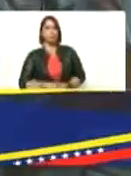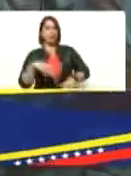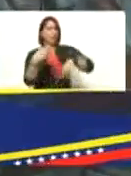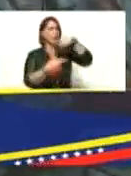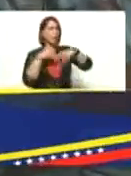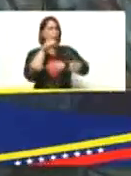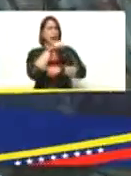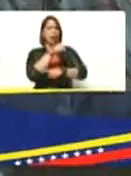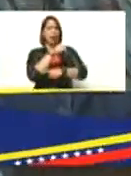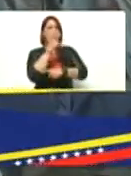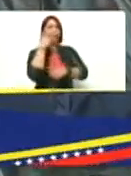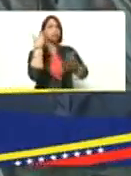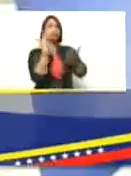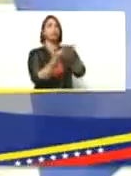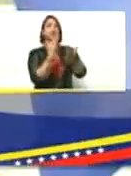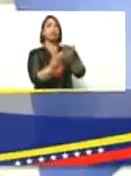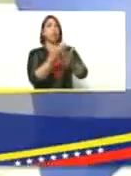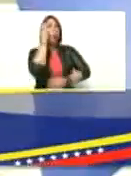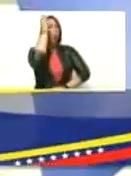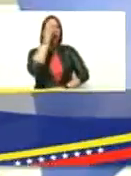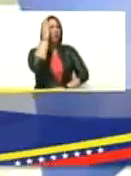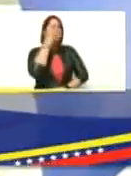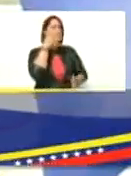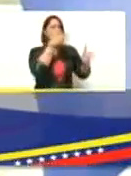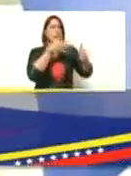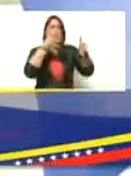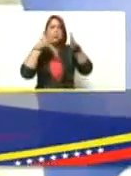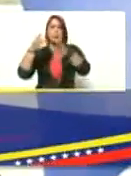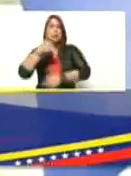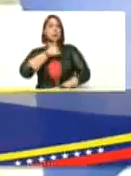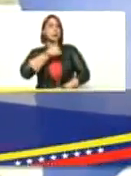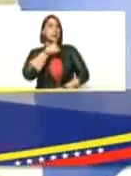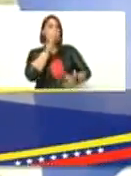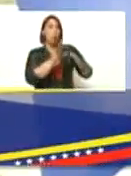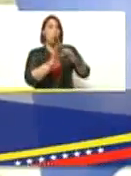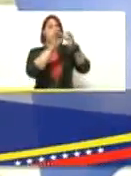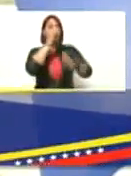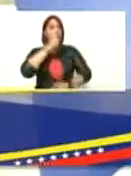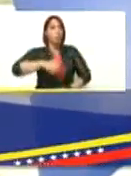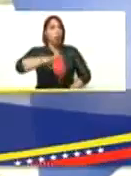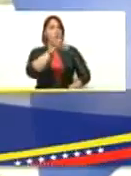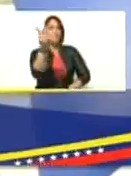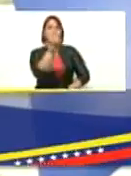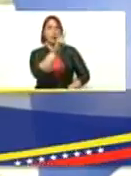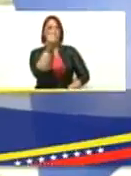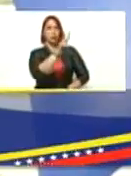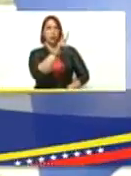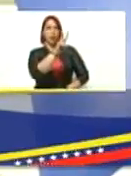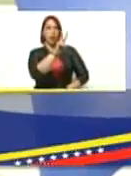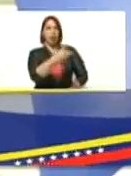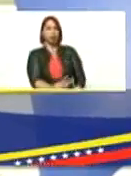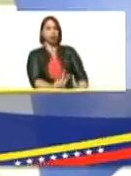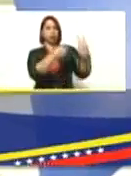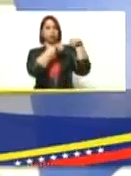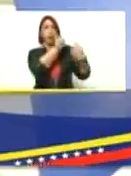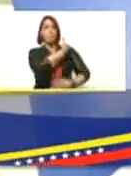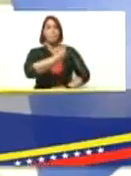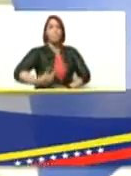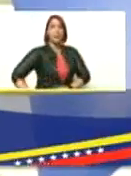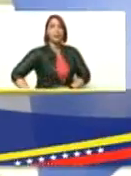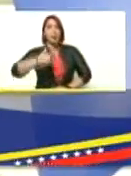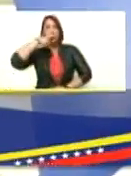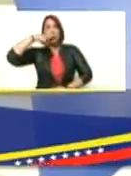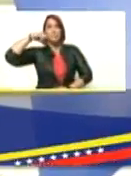Revolución que se fundamenta en la conciencia, resistencia y unidad del pueblo venezolano bajo la dirección del presidente